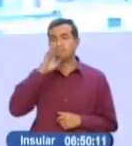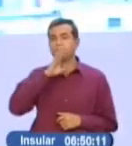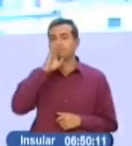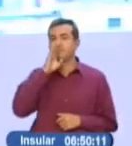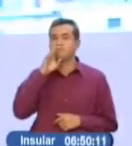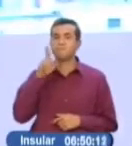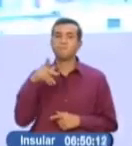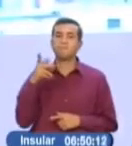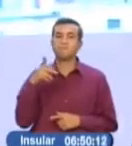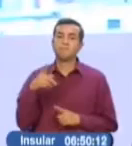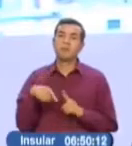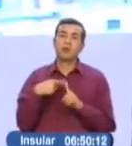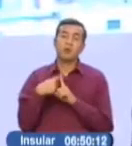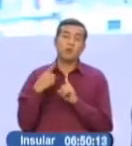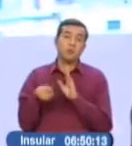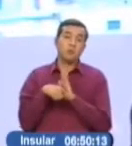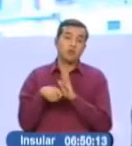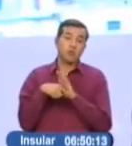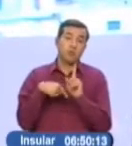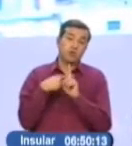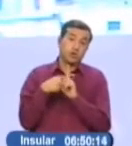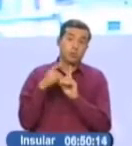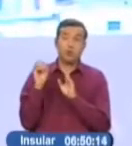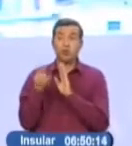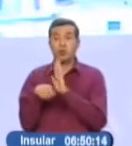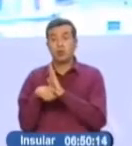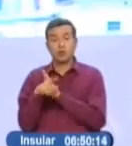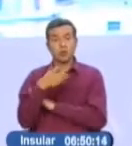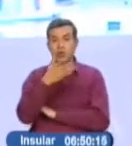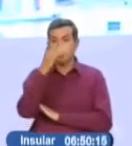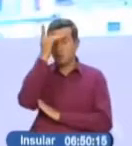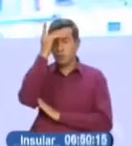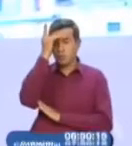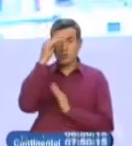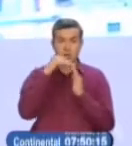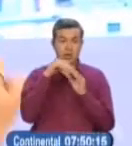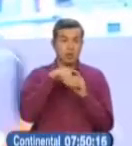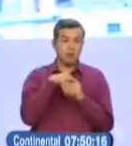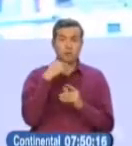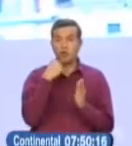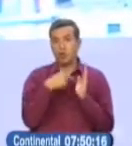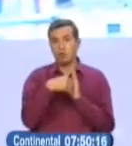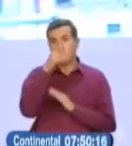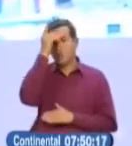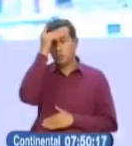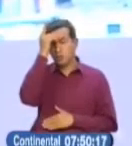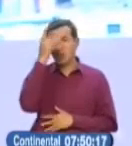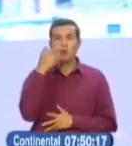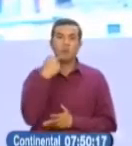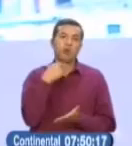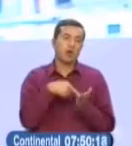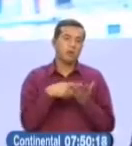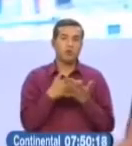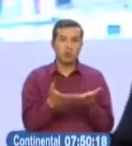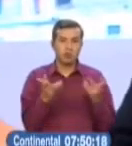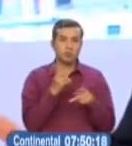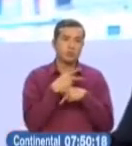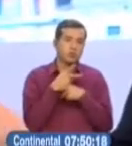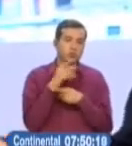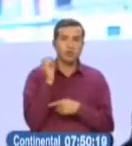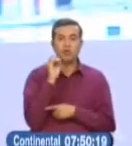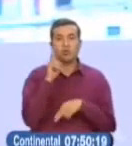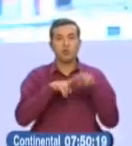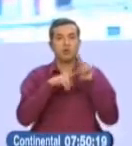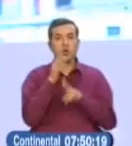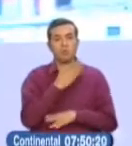un elemento que puede ser positivo o no. Es como la deuda de los hogares. Si nos estamos endeudando, digamos, para actividades productivas o para